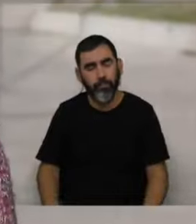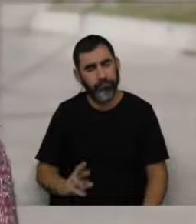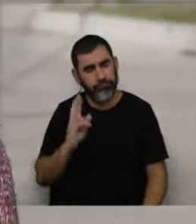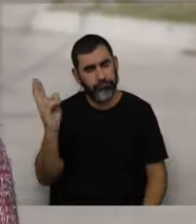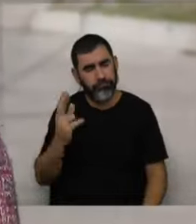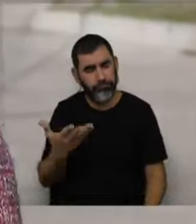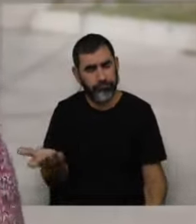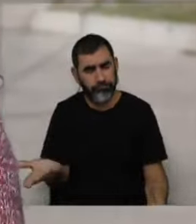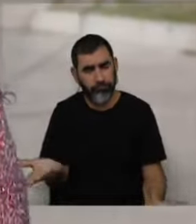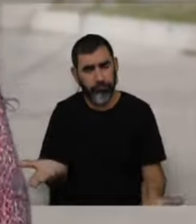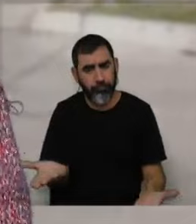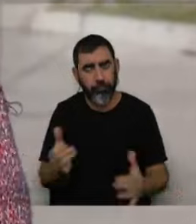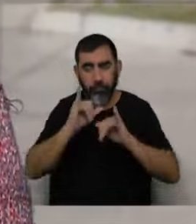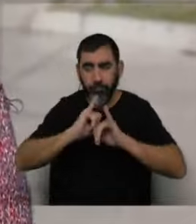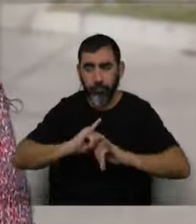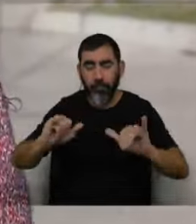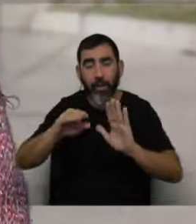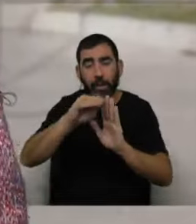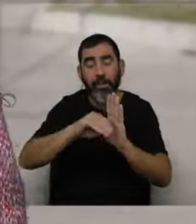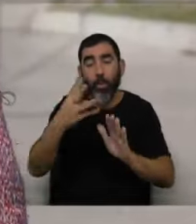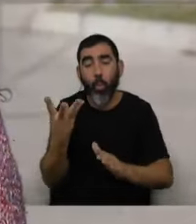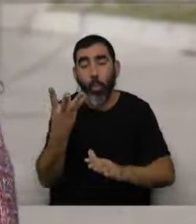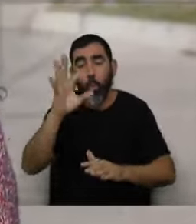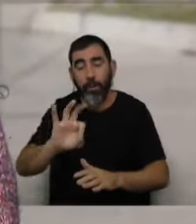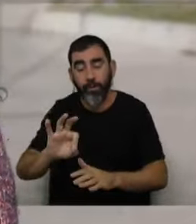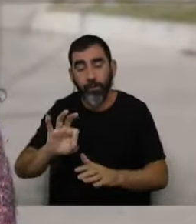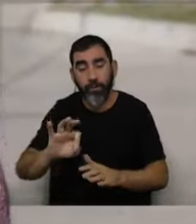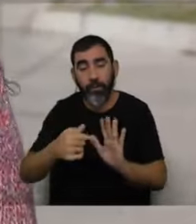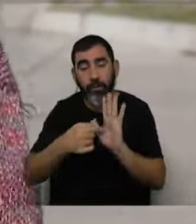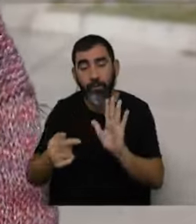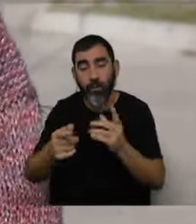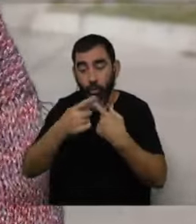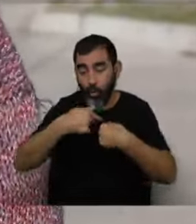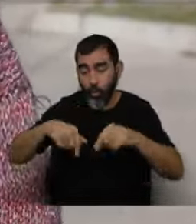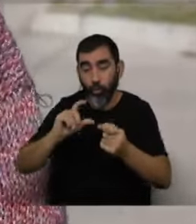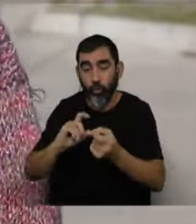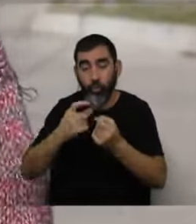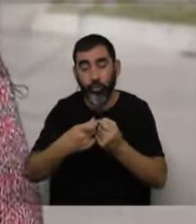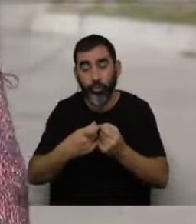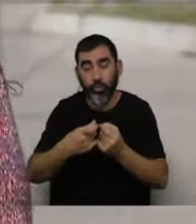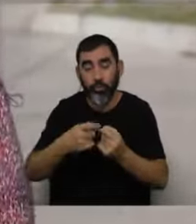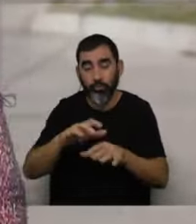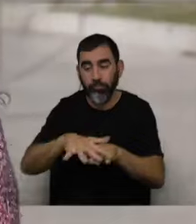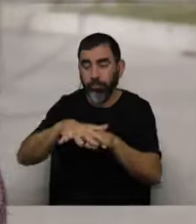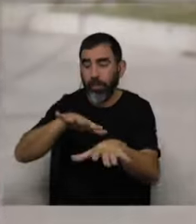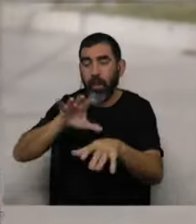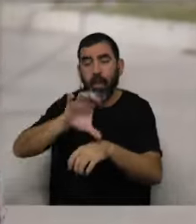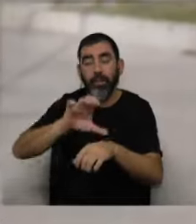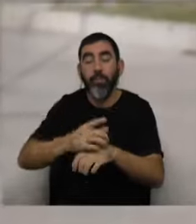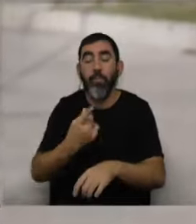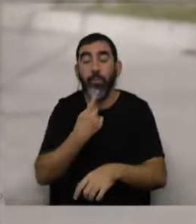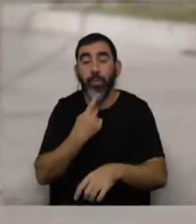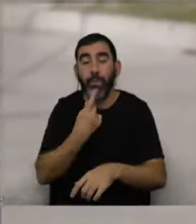eh en los de la lista 40 se plantea que nosotros los sindicatos hemos llenado el aula de política